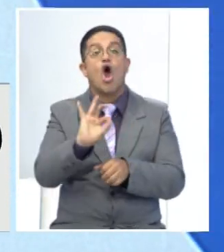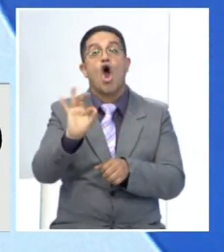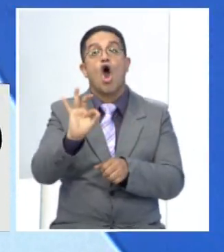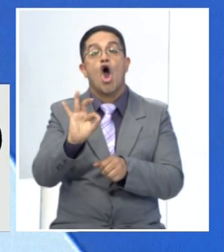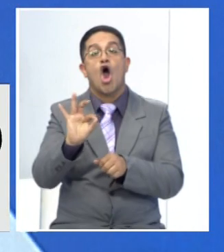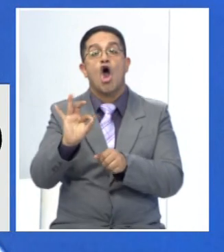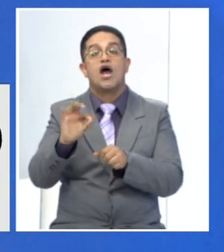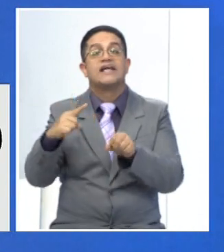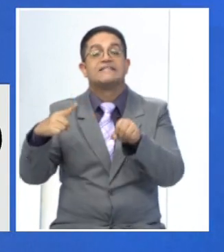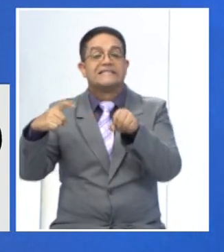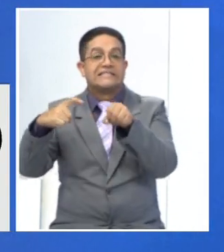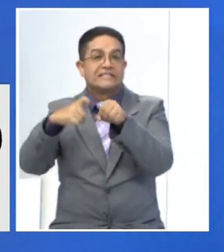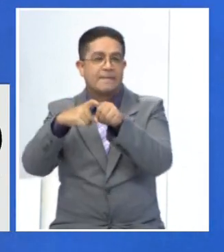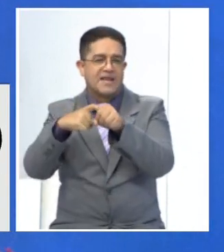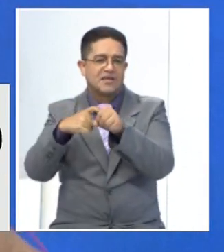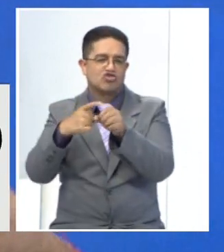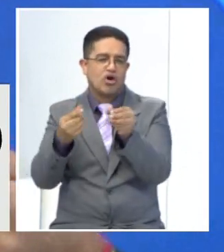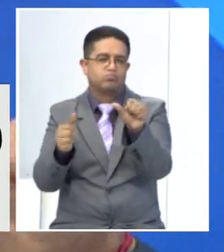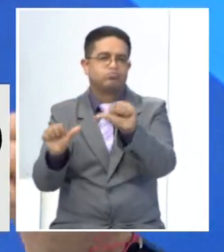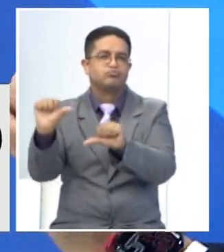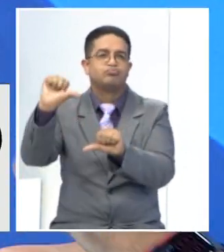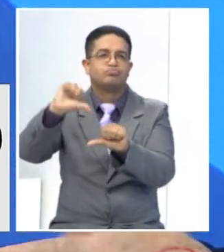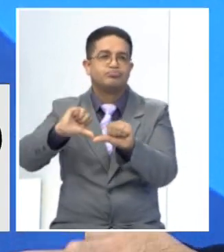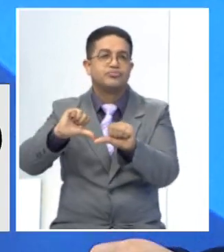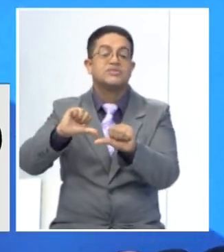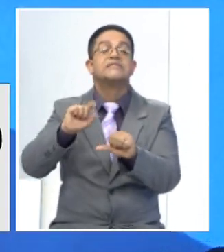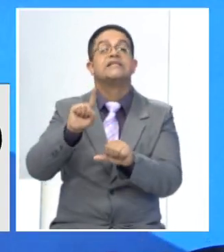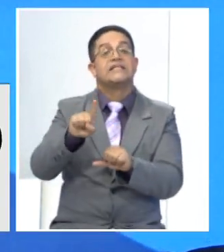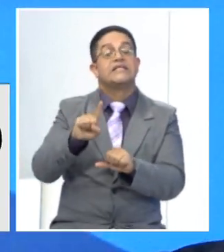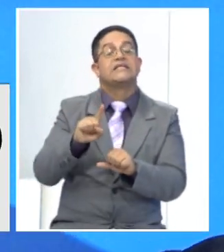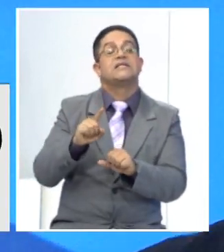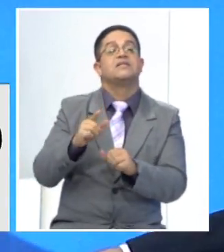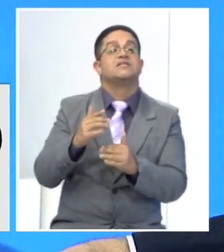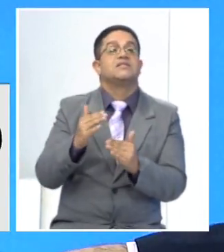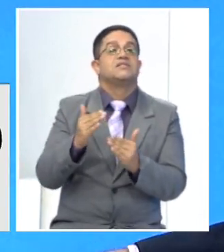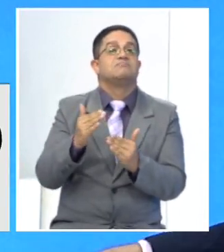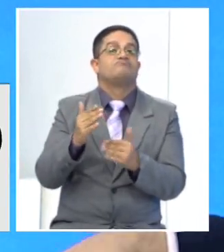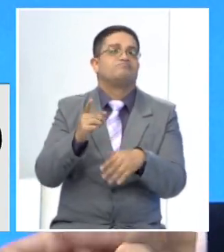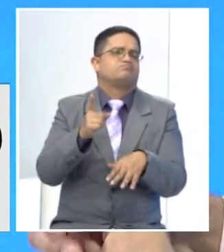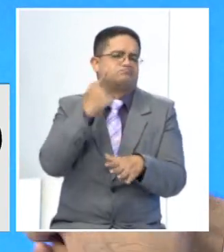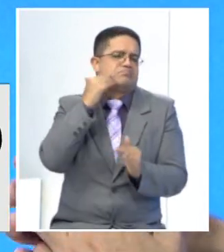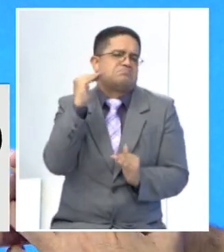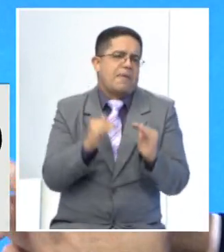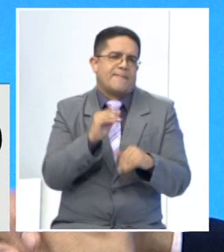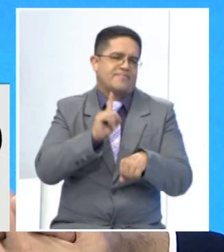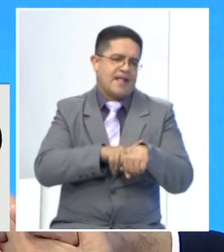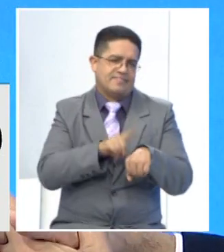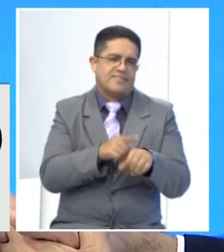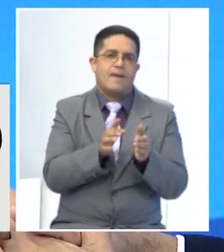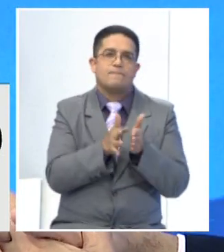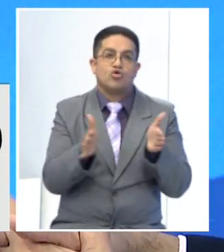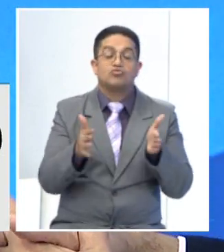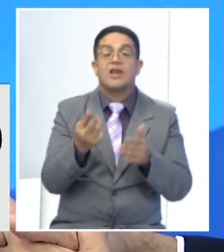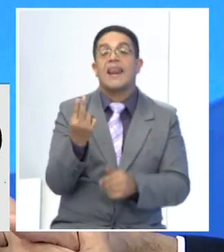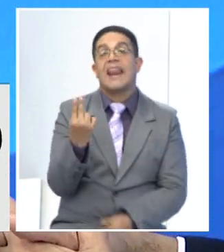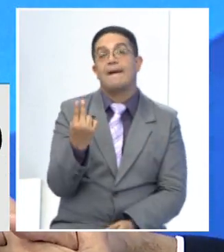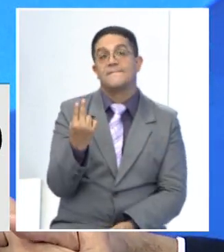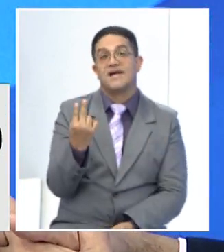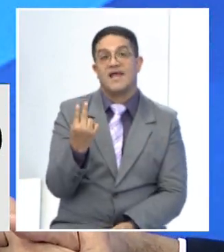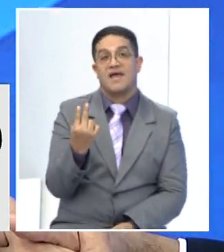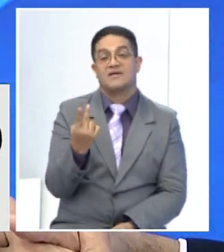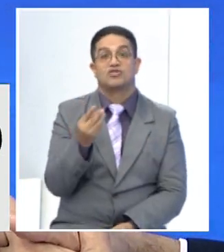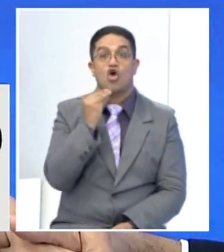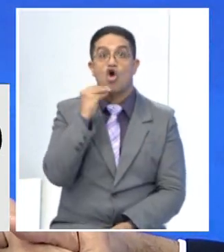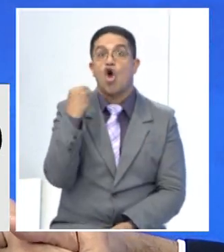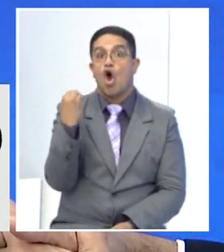que generalmente son métodos que son baja complejidad y que son reservados a periodos de tiempo en los cuales la pareja es muy, muy